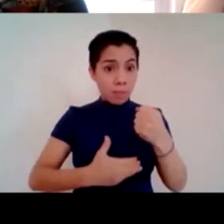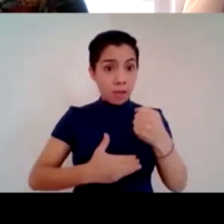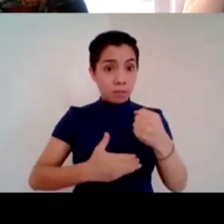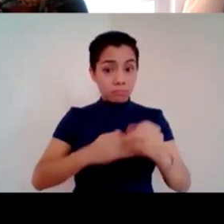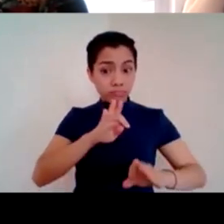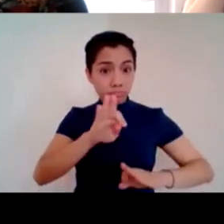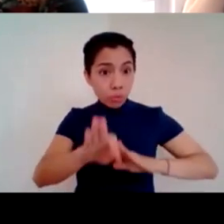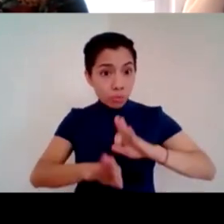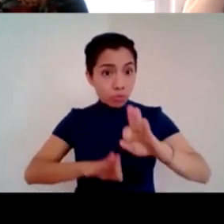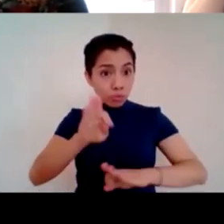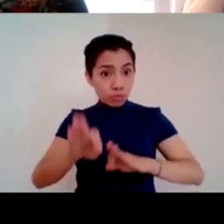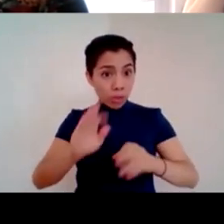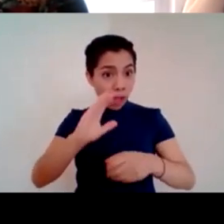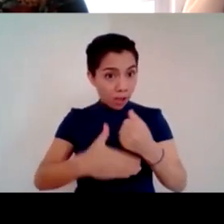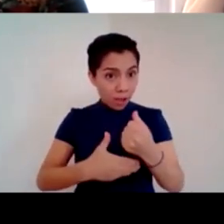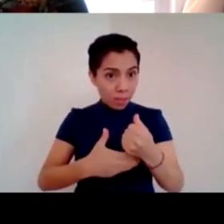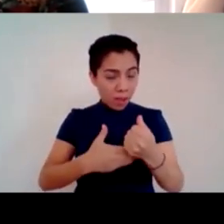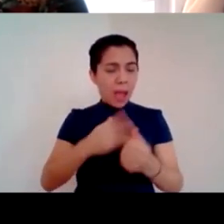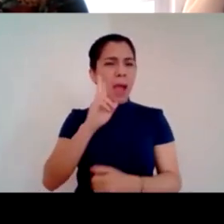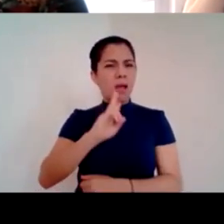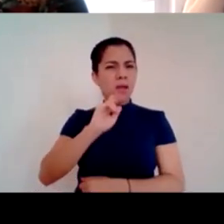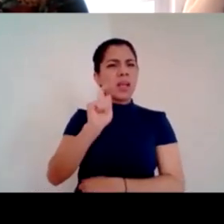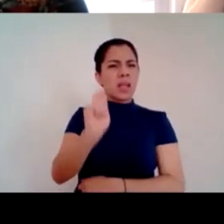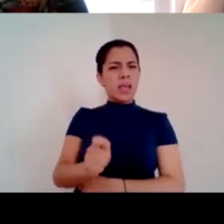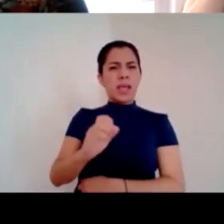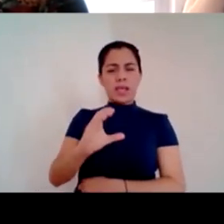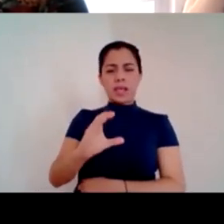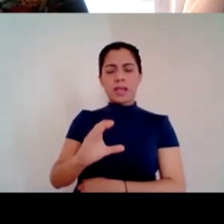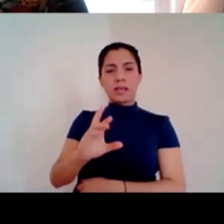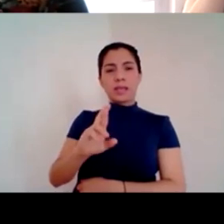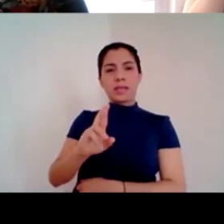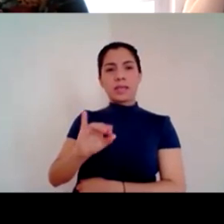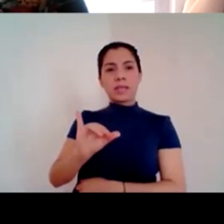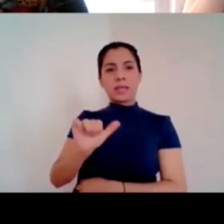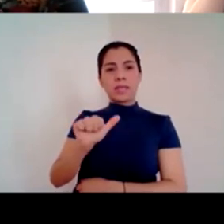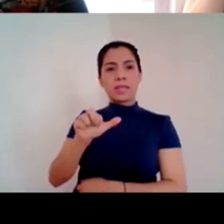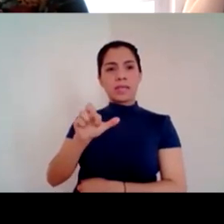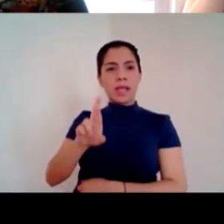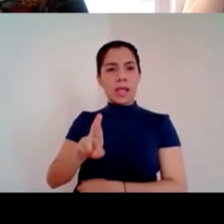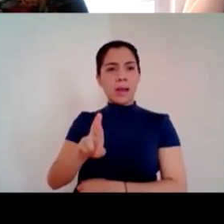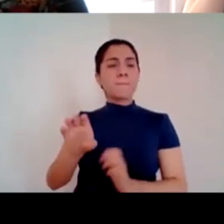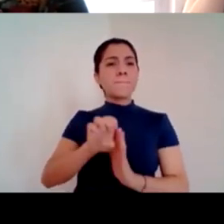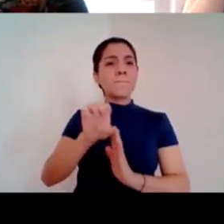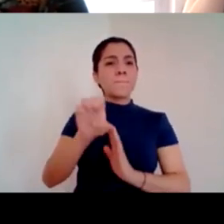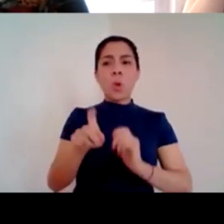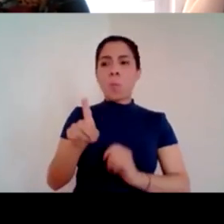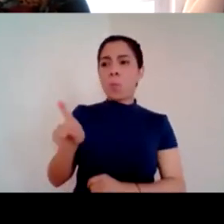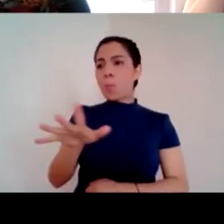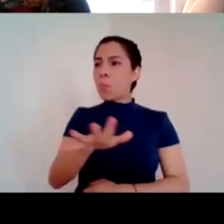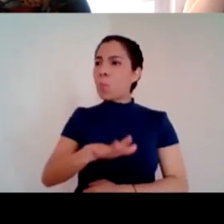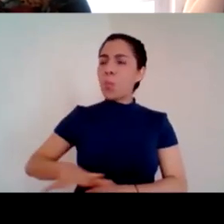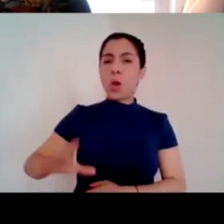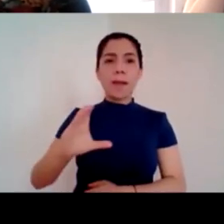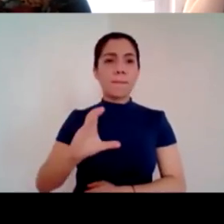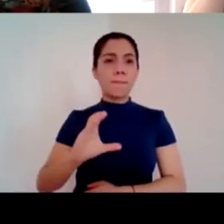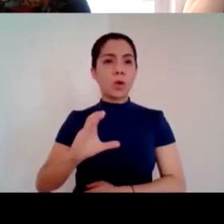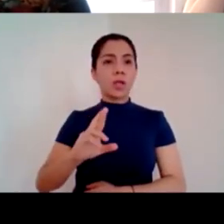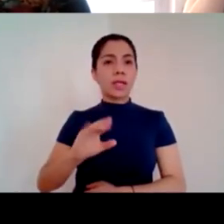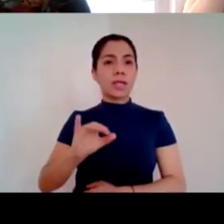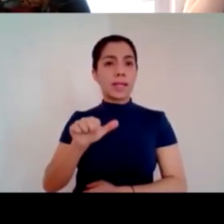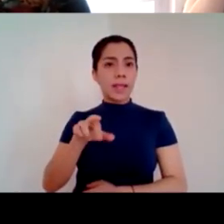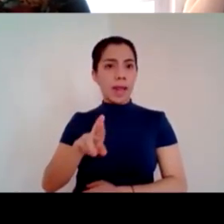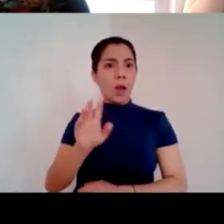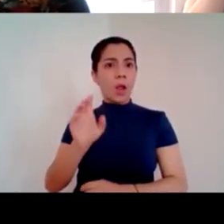por ejemplo en el mundo rural nuestro criar no es cuando es chiquito